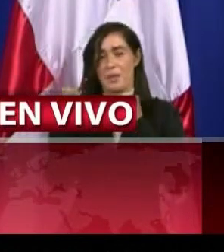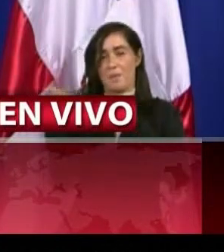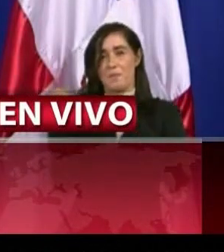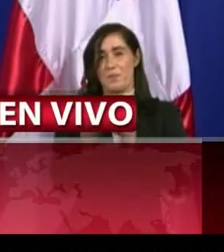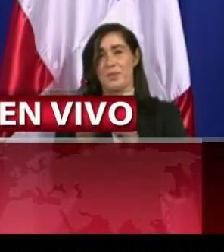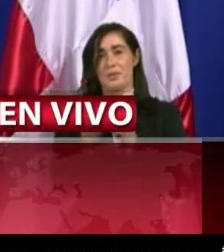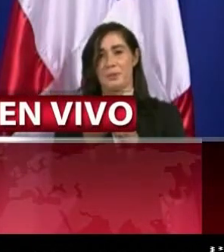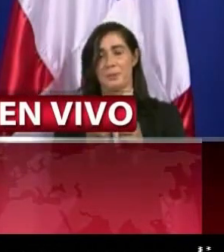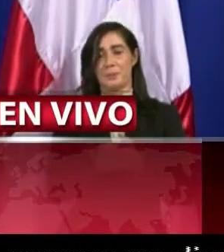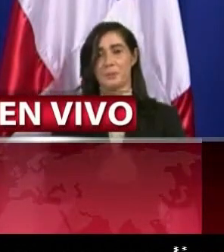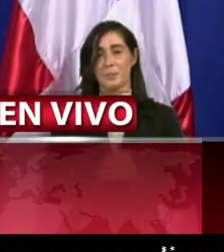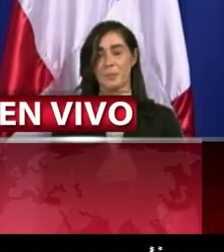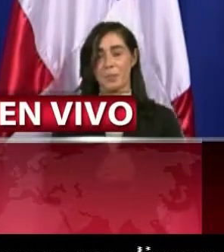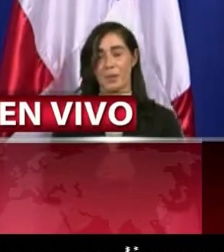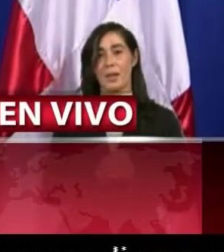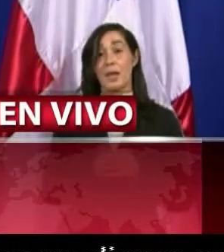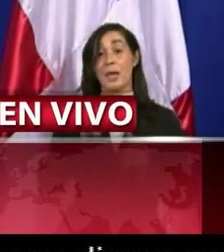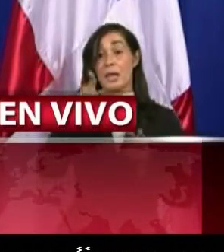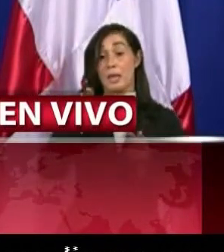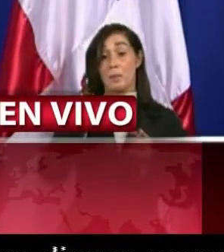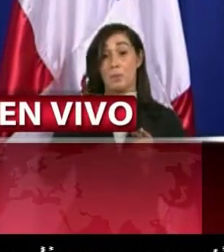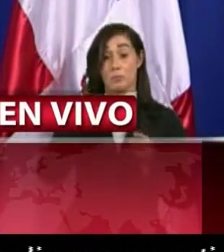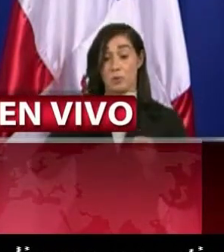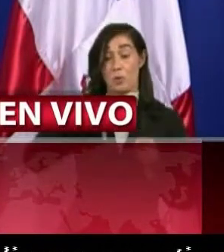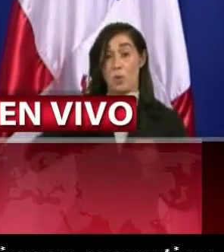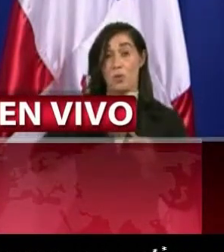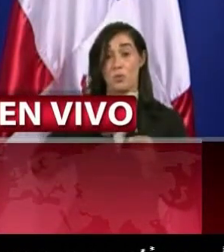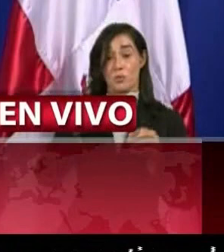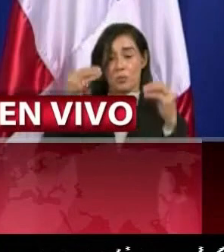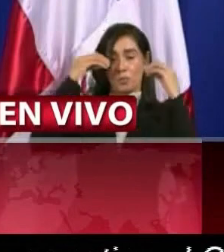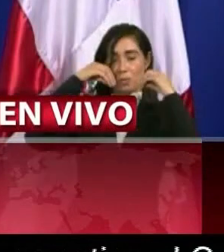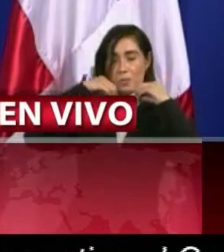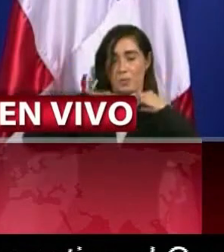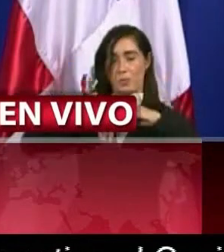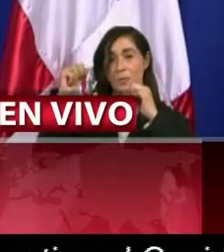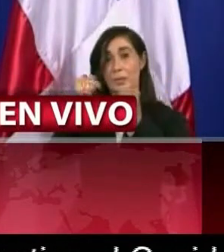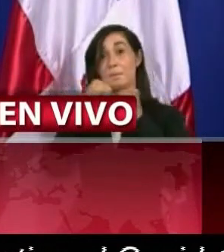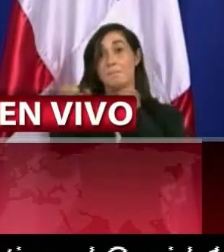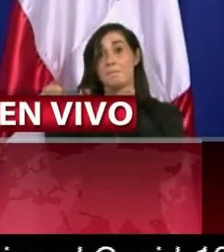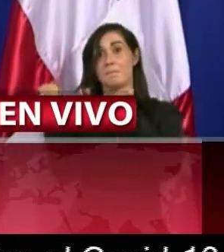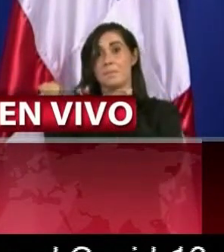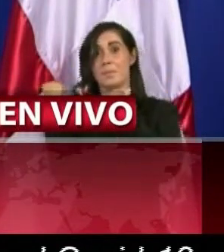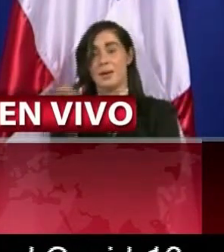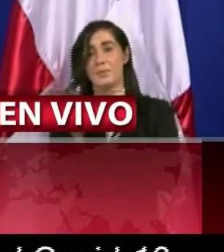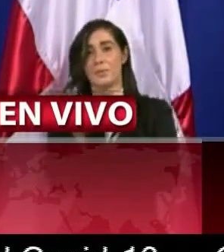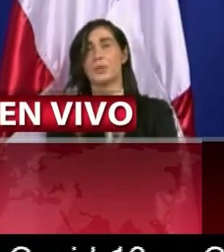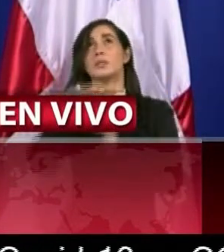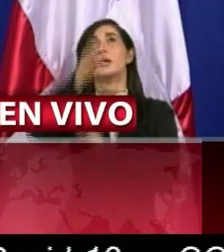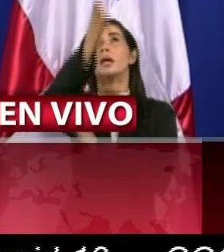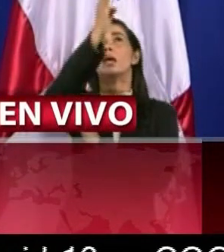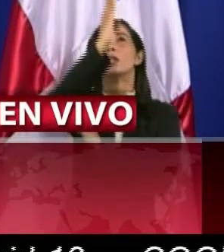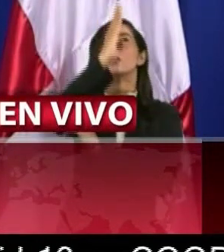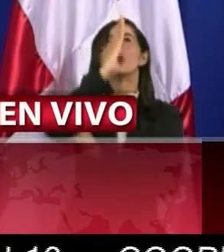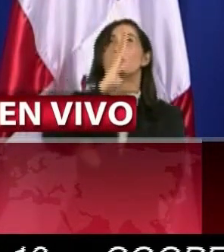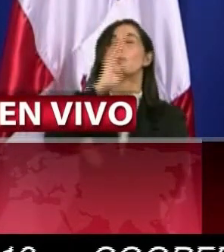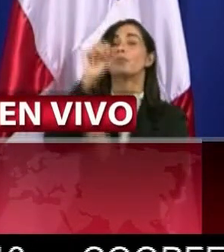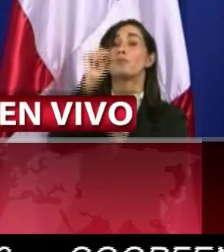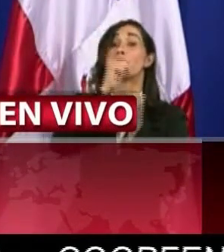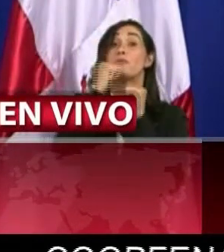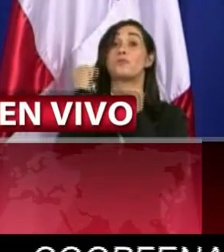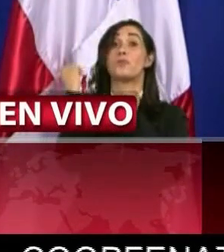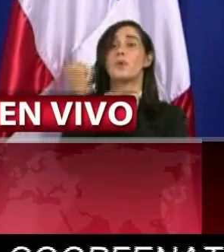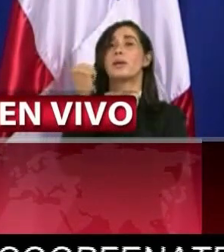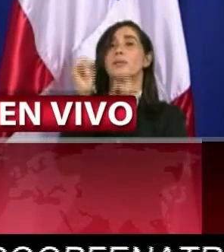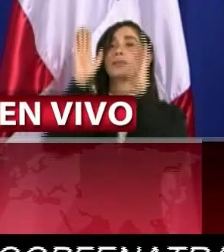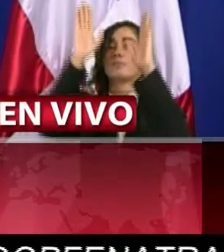aliento. Tenemos con nosotros la fuerza más poderosa que existe. Dios Todopoderoso y